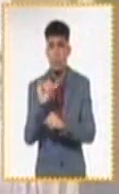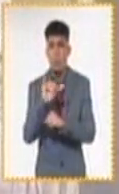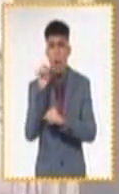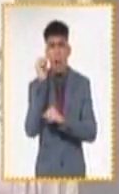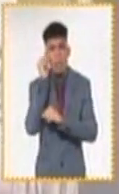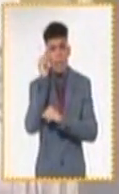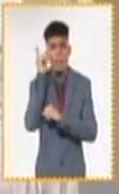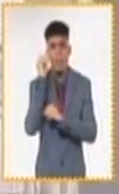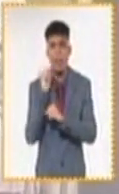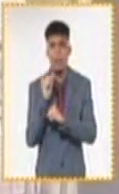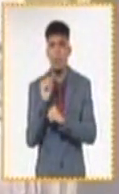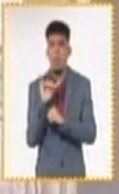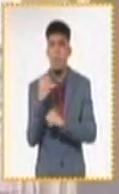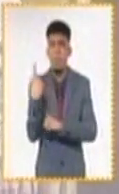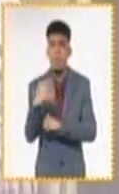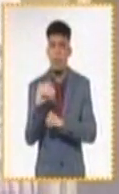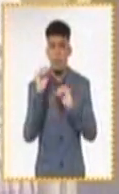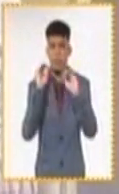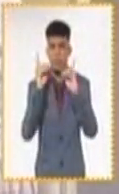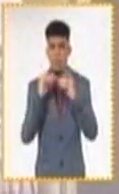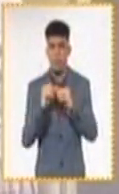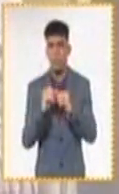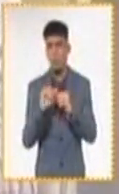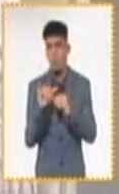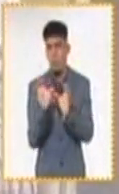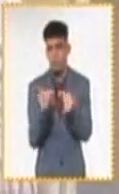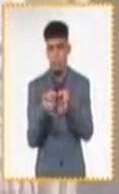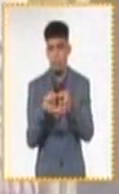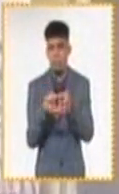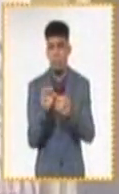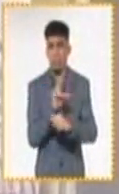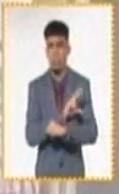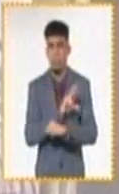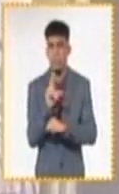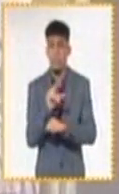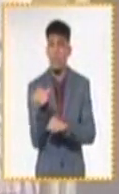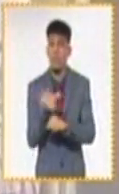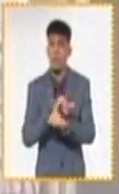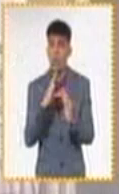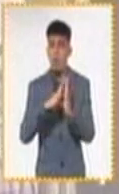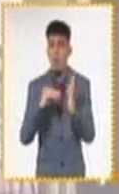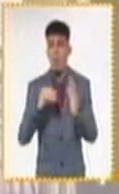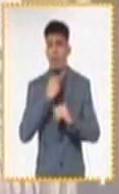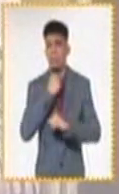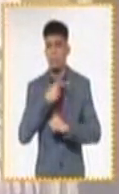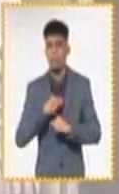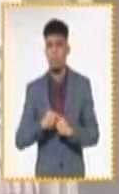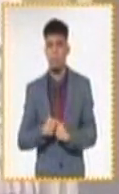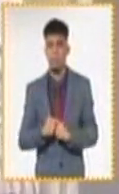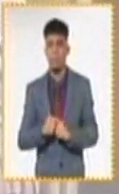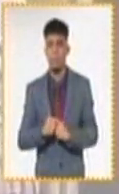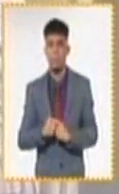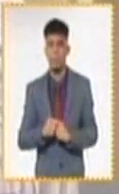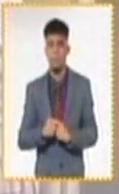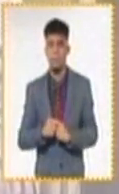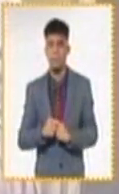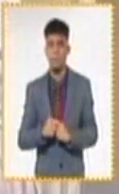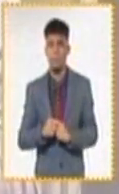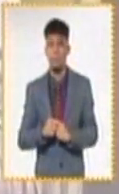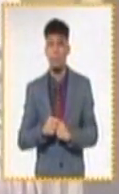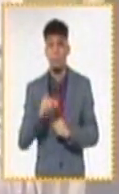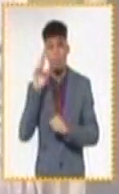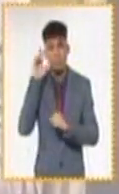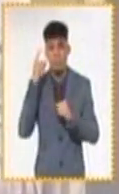organizativa, de práctica política, de articulación revolucionaria, pero son también herederas de el famoso